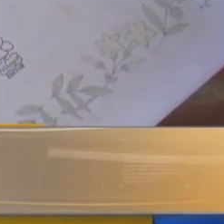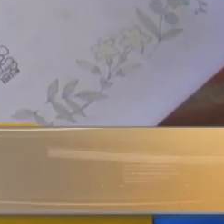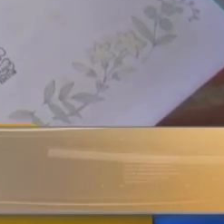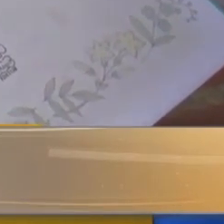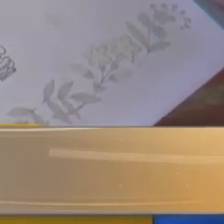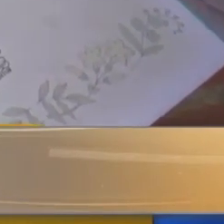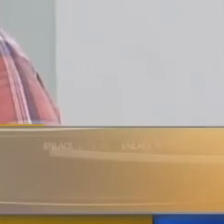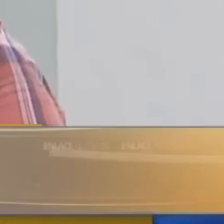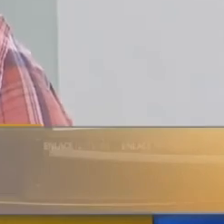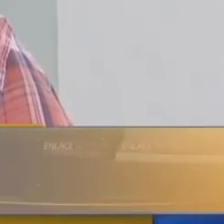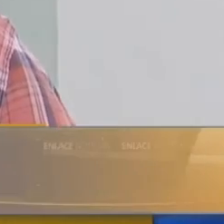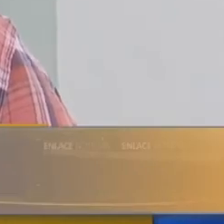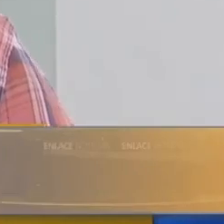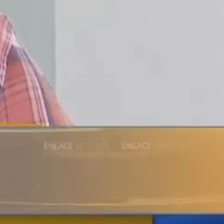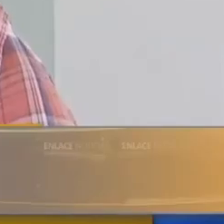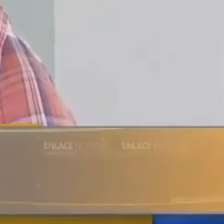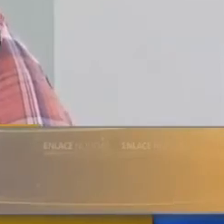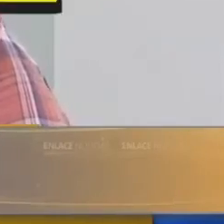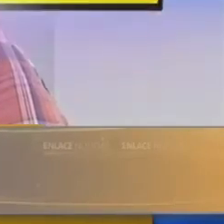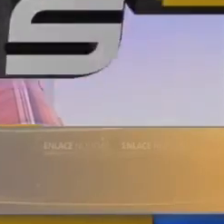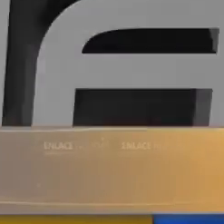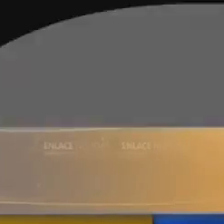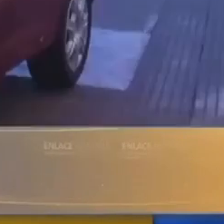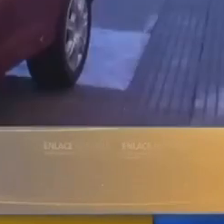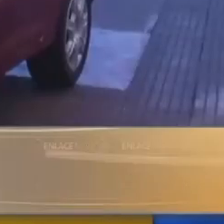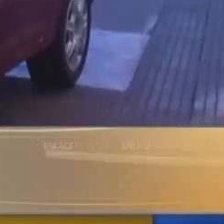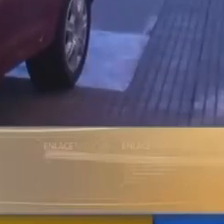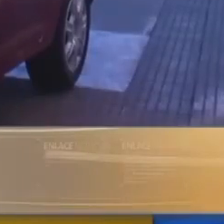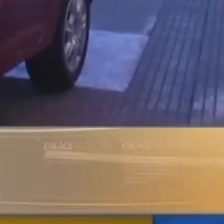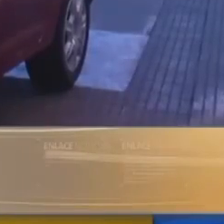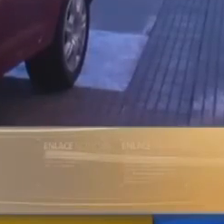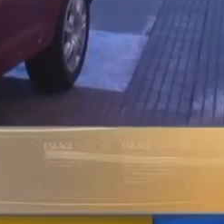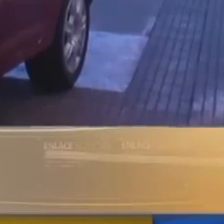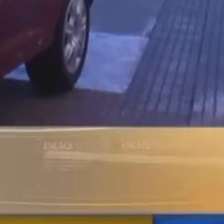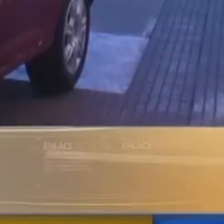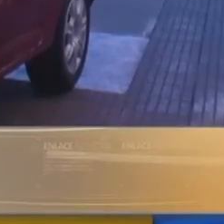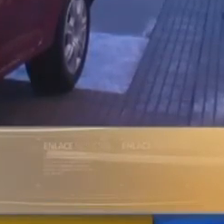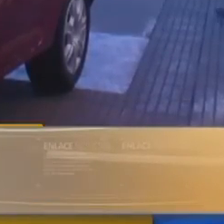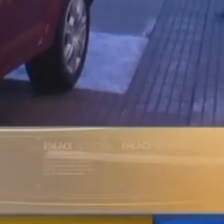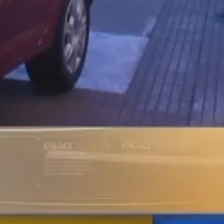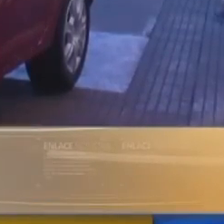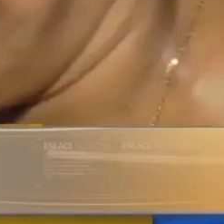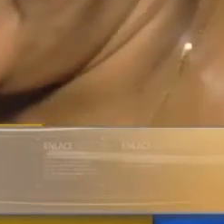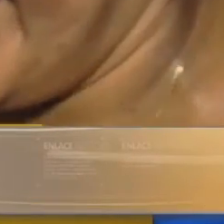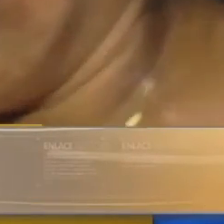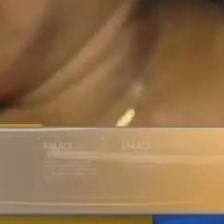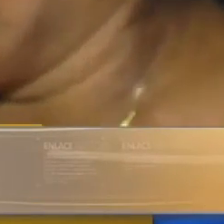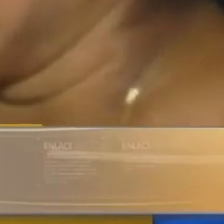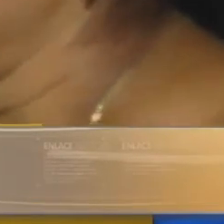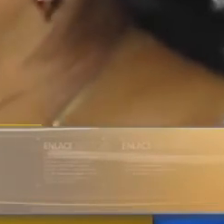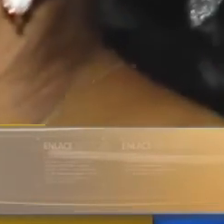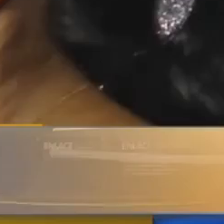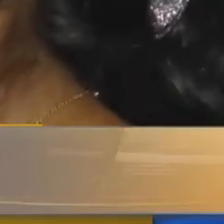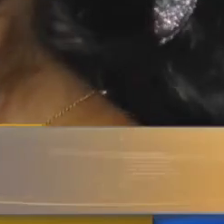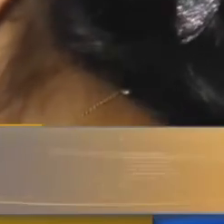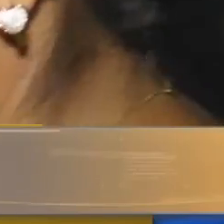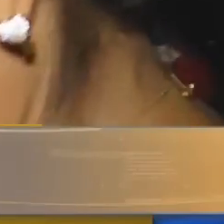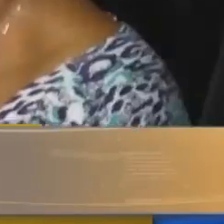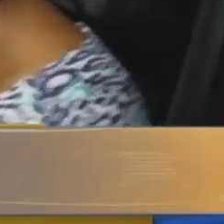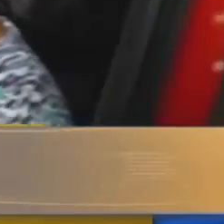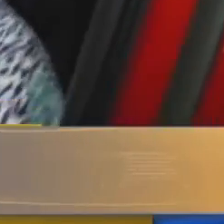princesa, dedicado a los niños y al amor por sus mascotas. Más por menos supermercado entregó un vehículo 0 kilómetros a una de sus clientes en